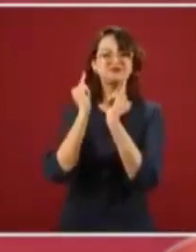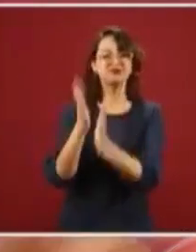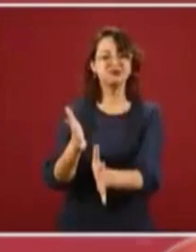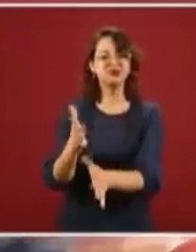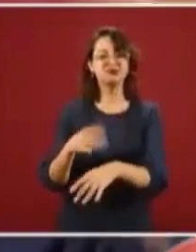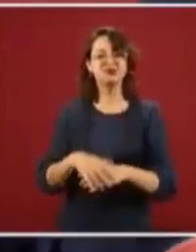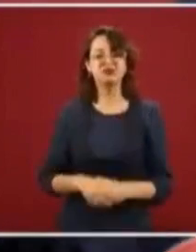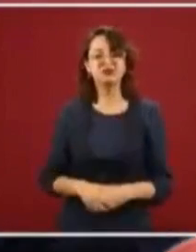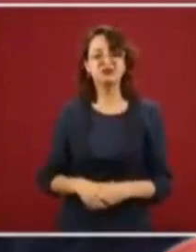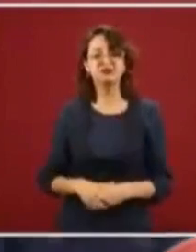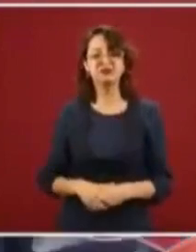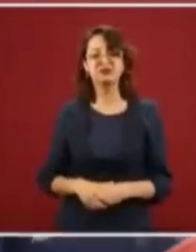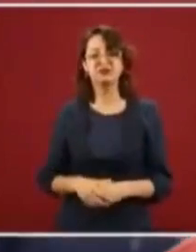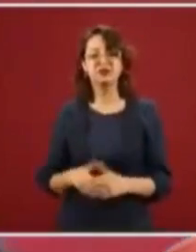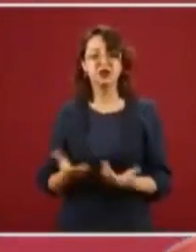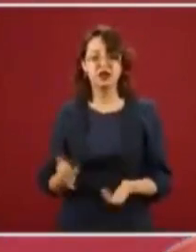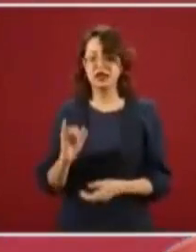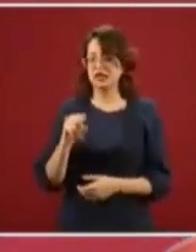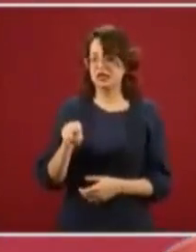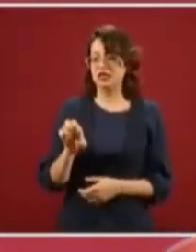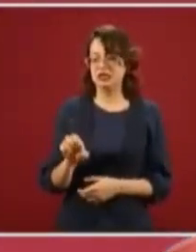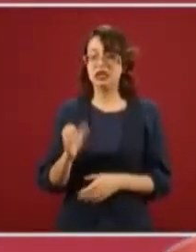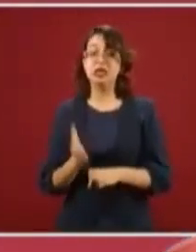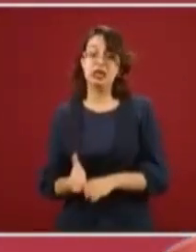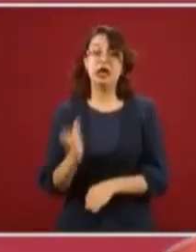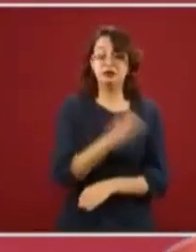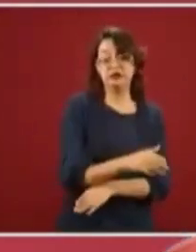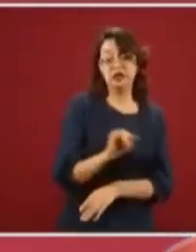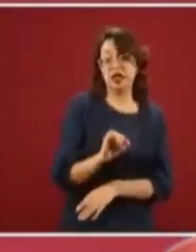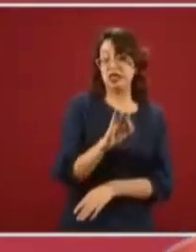los que están ahora y los anteriores.